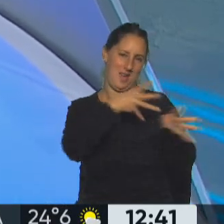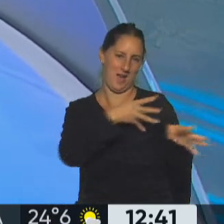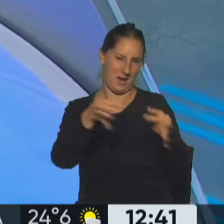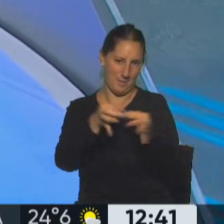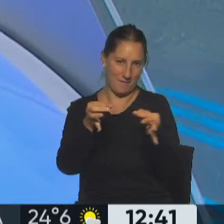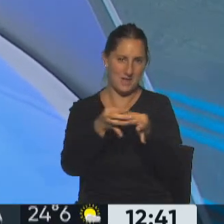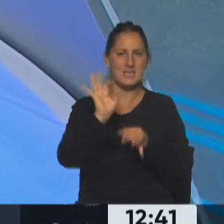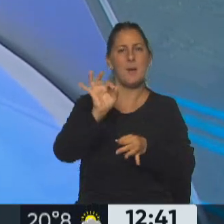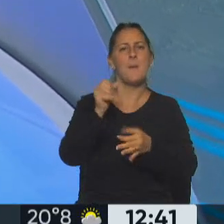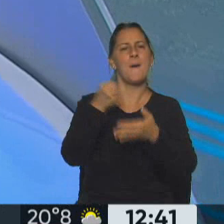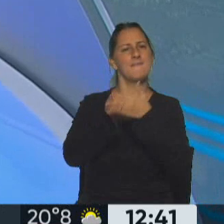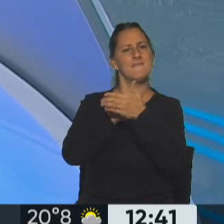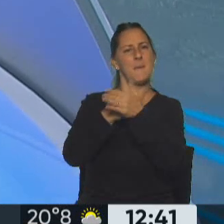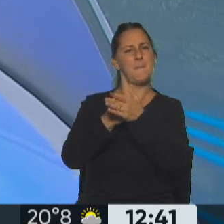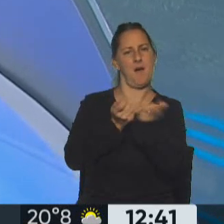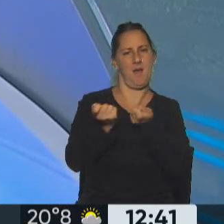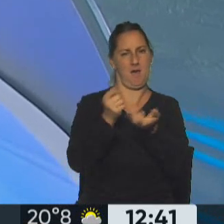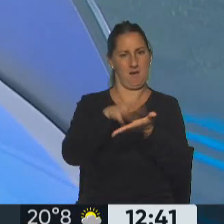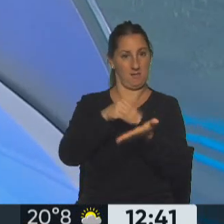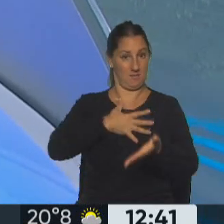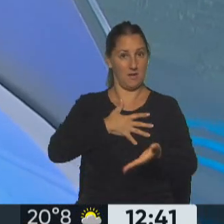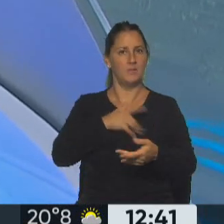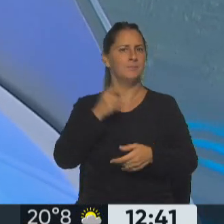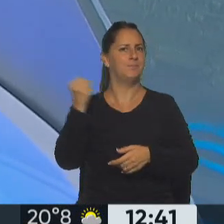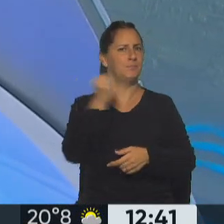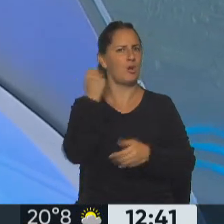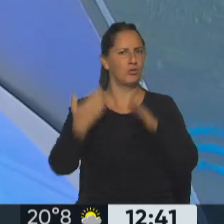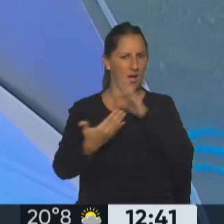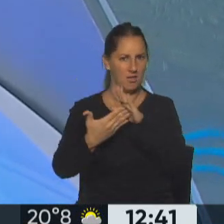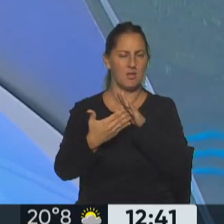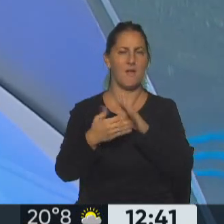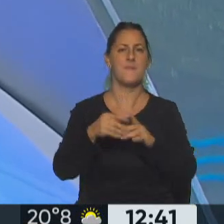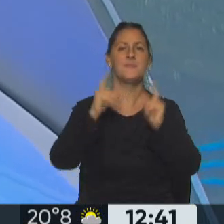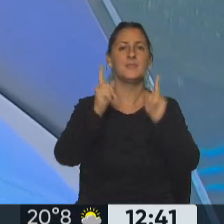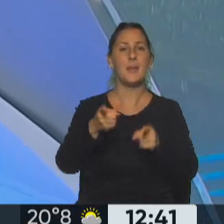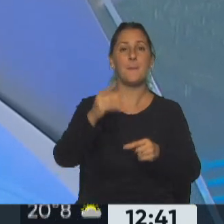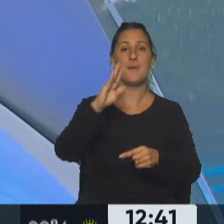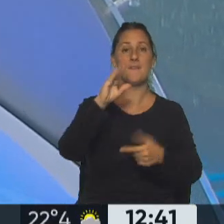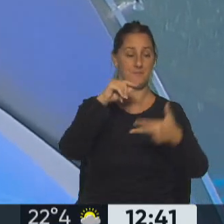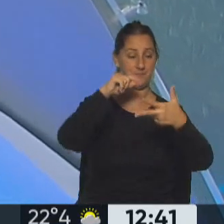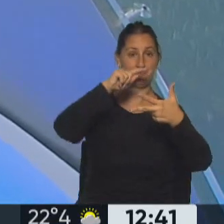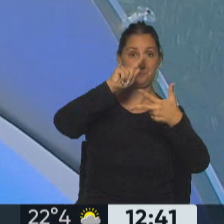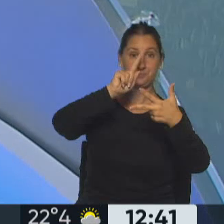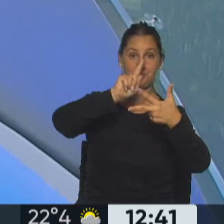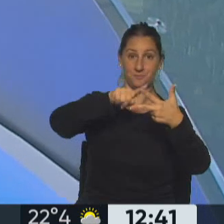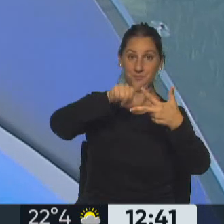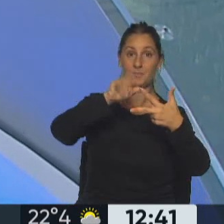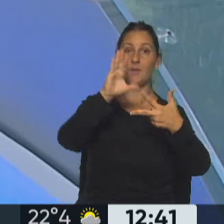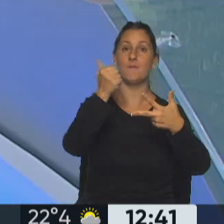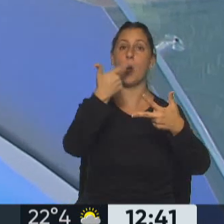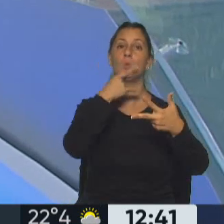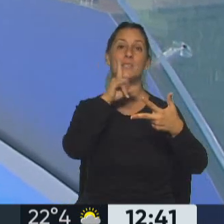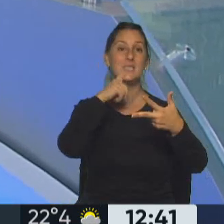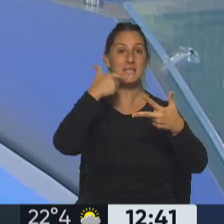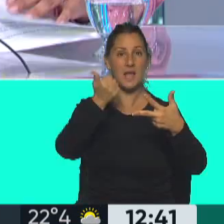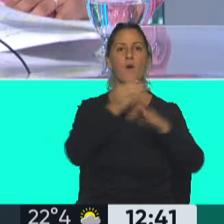de la emancipación nacional tuvieron un rol fundamental no y también el mismo Juan Bautista estuvo en el en